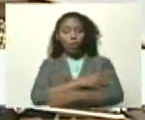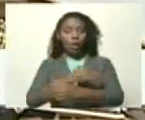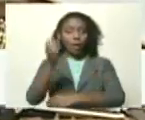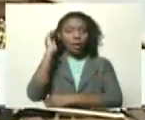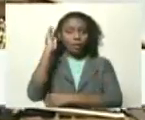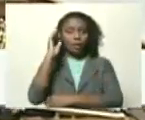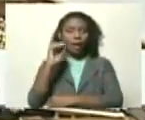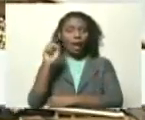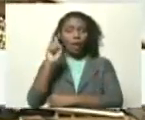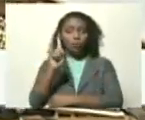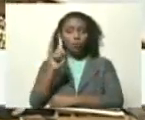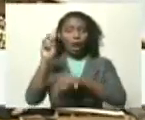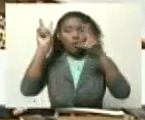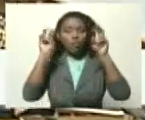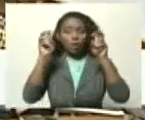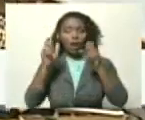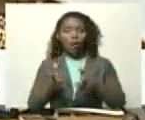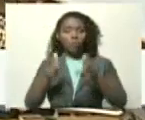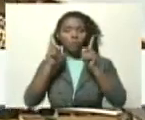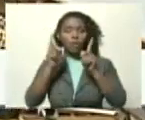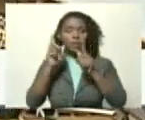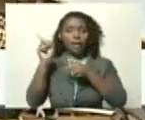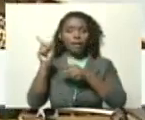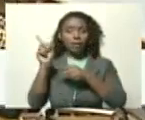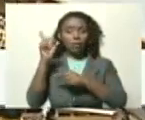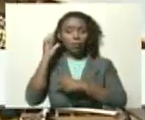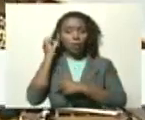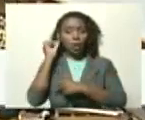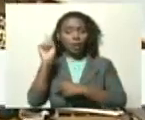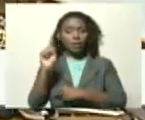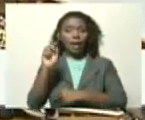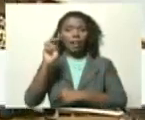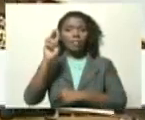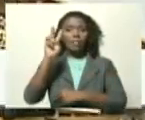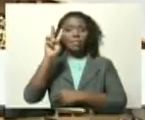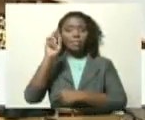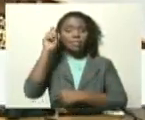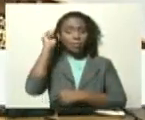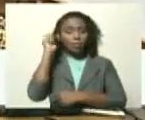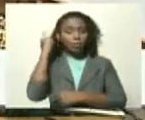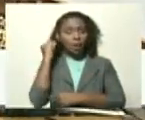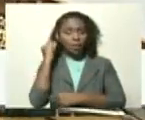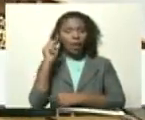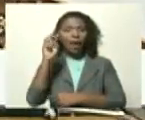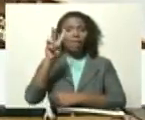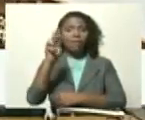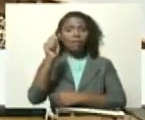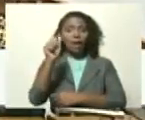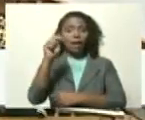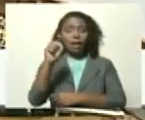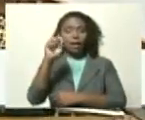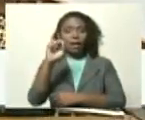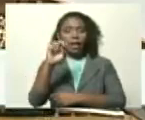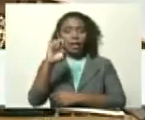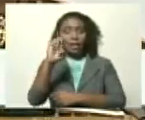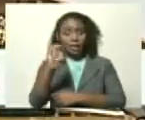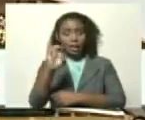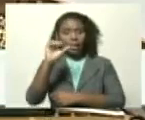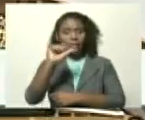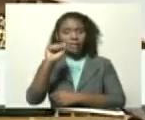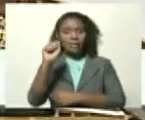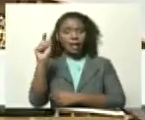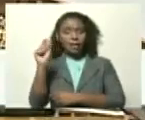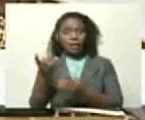Legislativo, hay una nueva autoridad y es precisamente la diputada Vanessa Montero, que a partir de este momento integra la